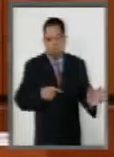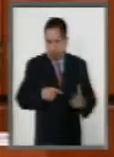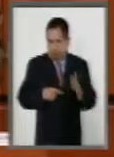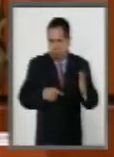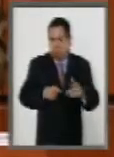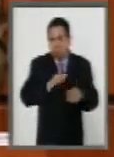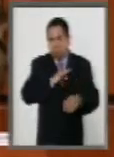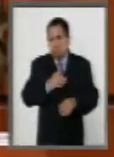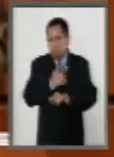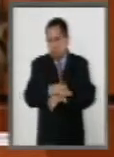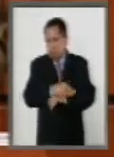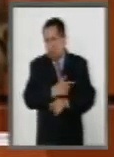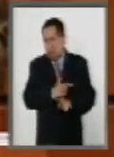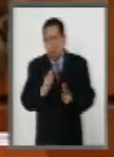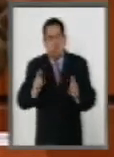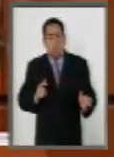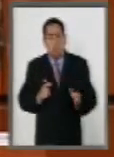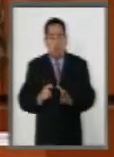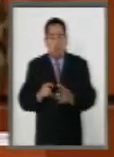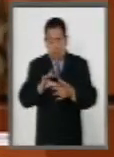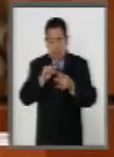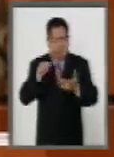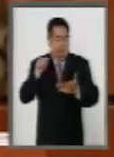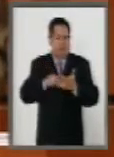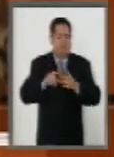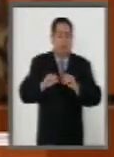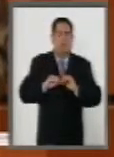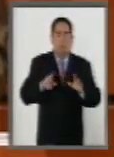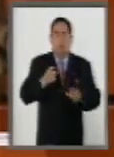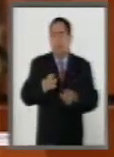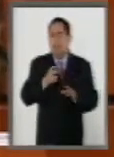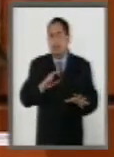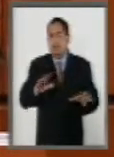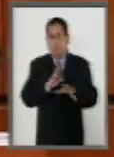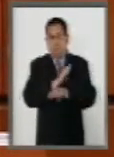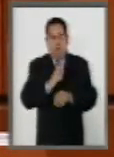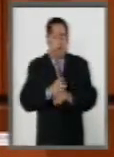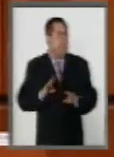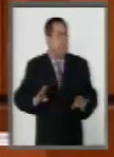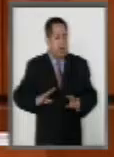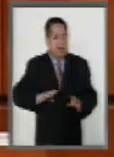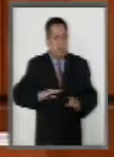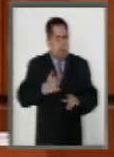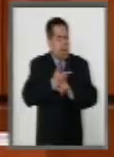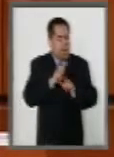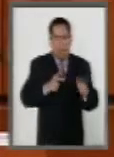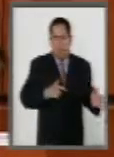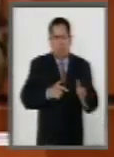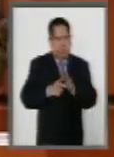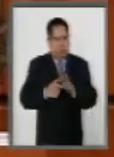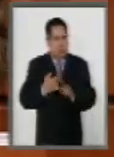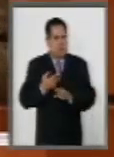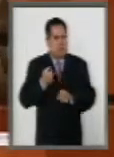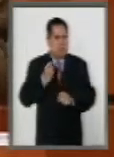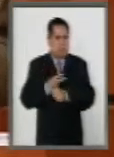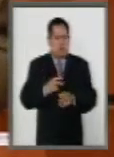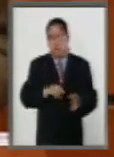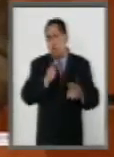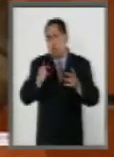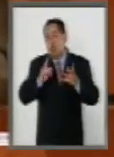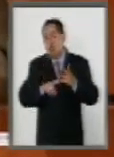comisiones que ya señalamos tuvieron a bien generar este beneficio de la libertad anticipada. Y el otro